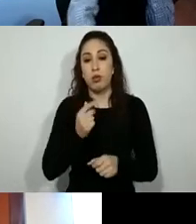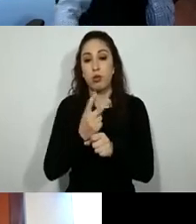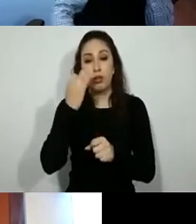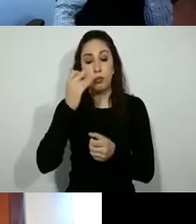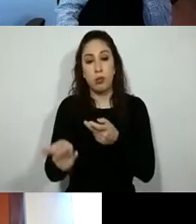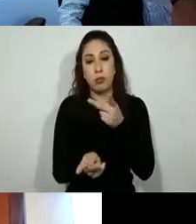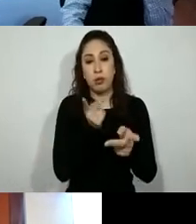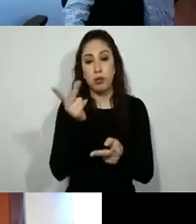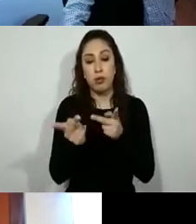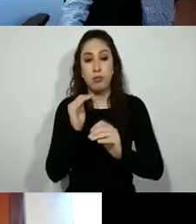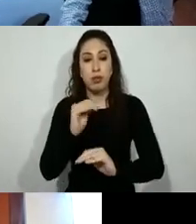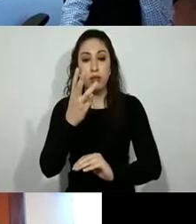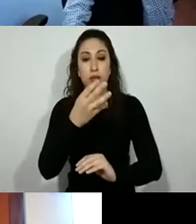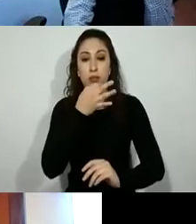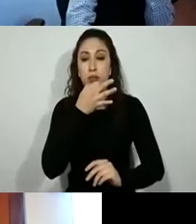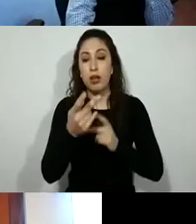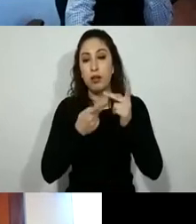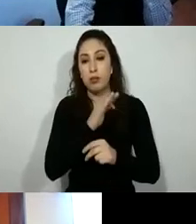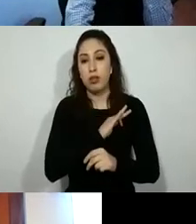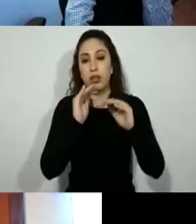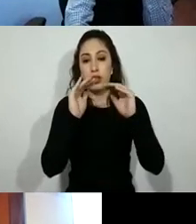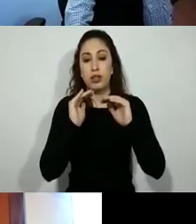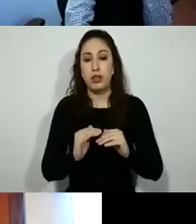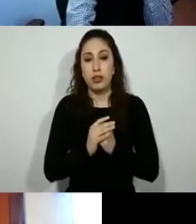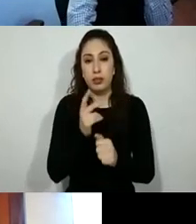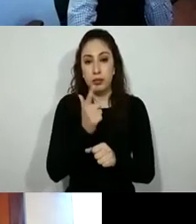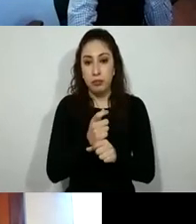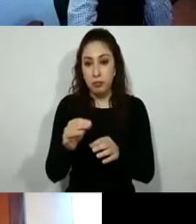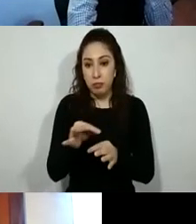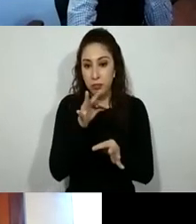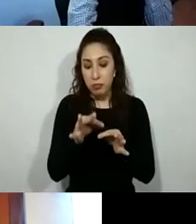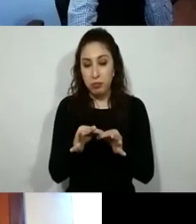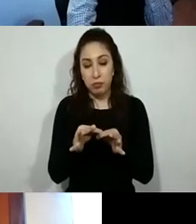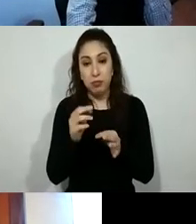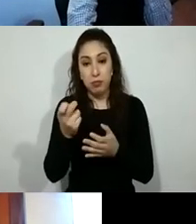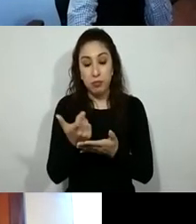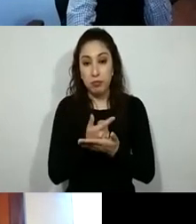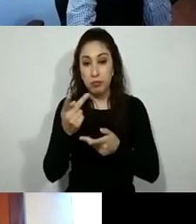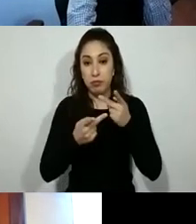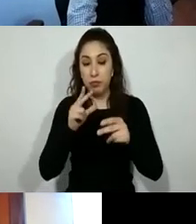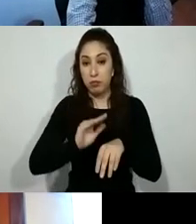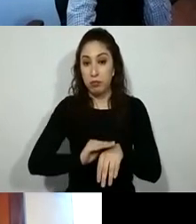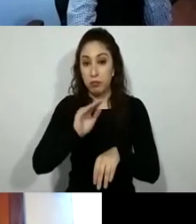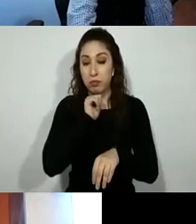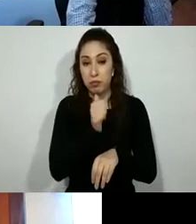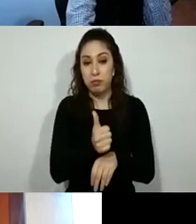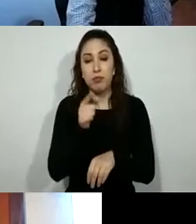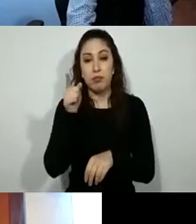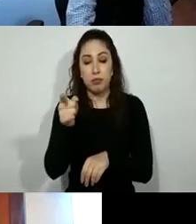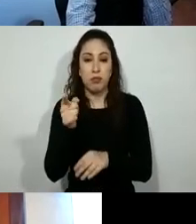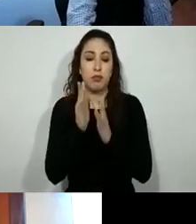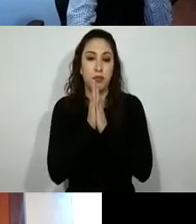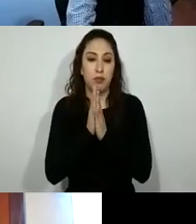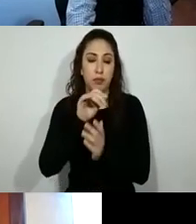la voz hasta por 3 minutos. 7. Una vez agotada la lista de intervenciones, la diputada presidenta de la comisión solicitará a la persona